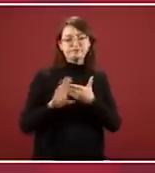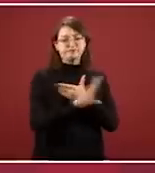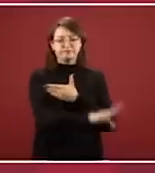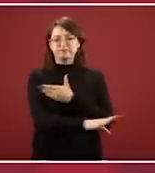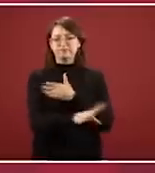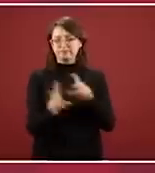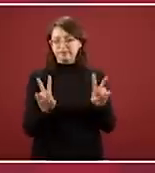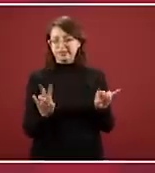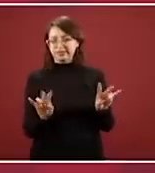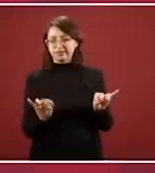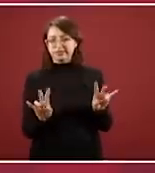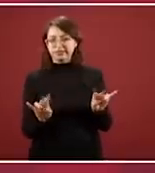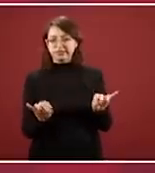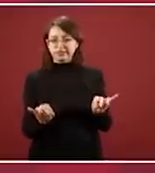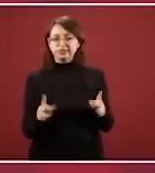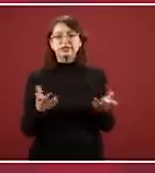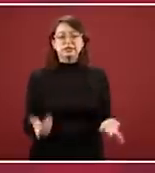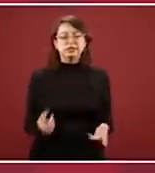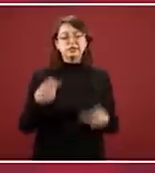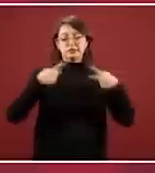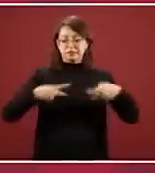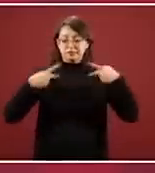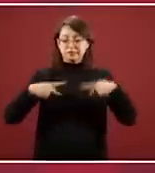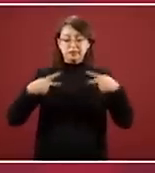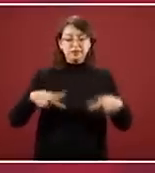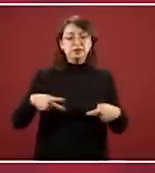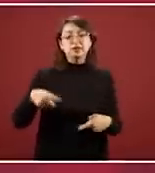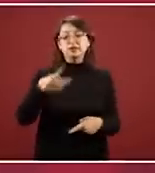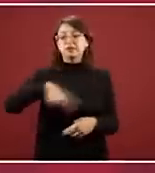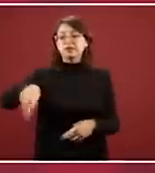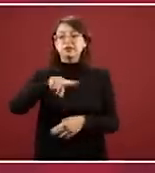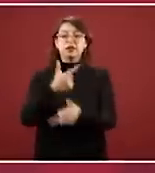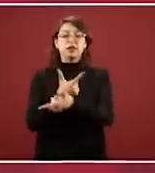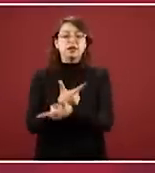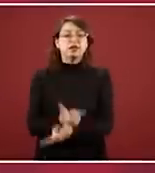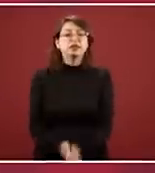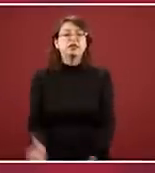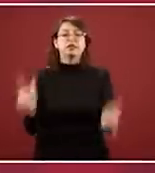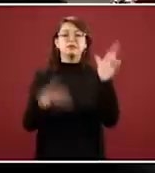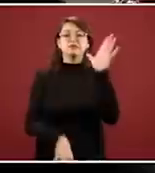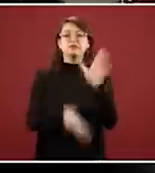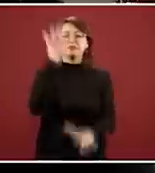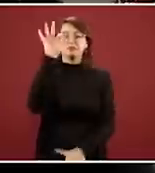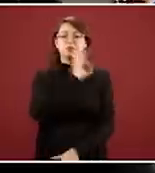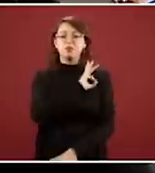electoral, que los ciudadanos puedan elegir libremente a sus autoridades,